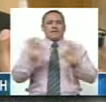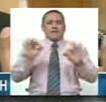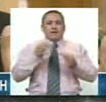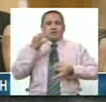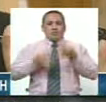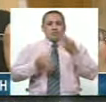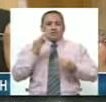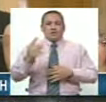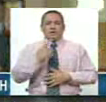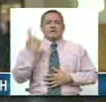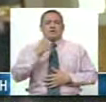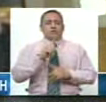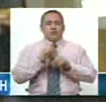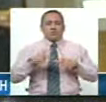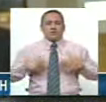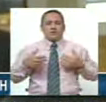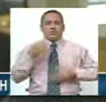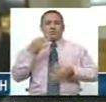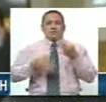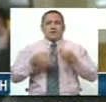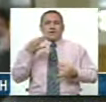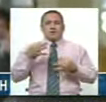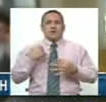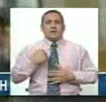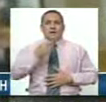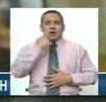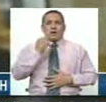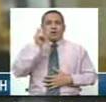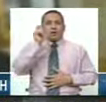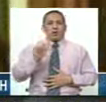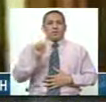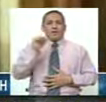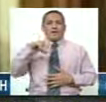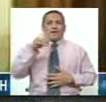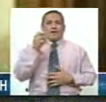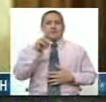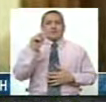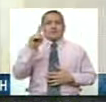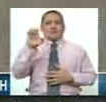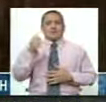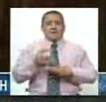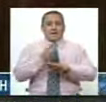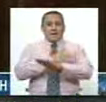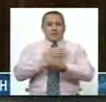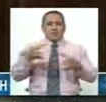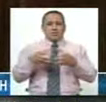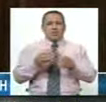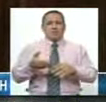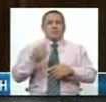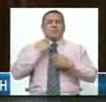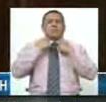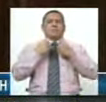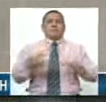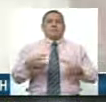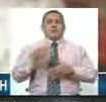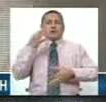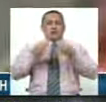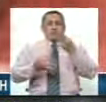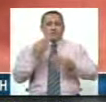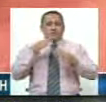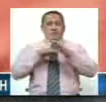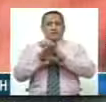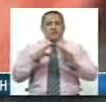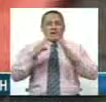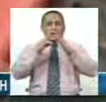comando Chavín de Huántar podrá ser juzgado. El legislador Fernando Andrade, quien además fue rehén de los terroristas del MRTA en la residencia